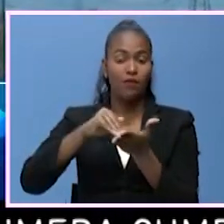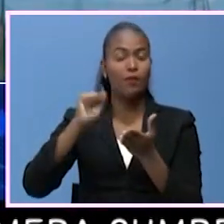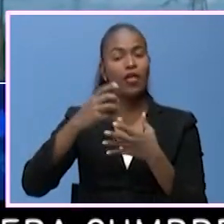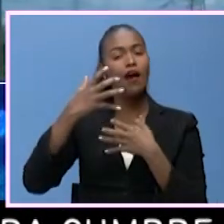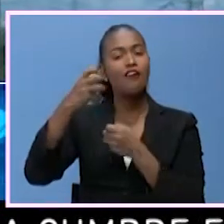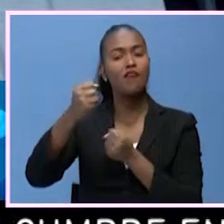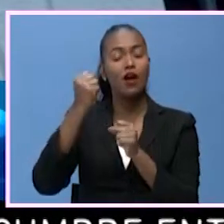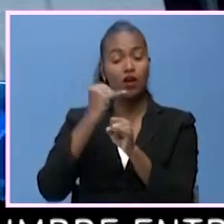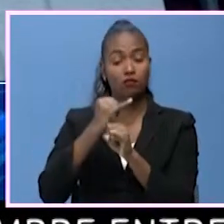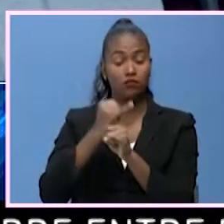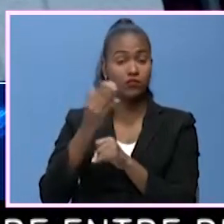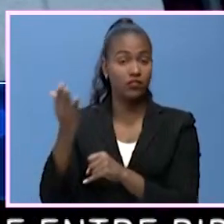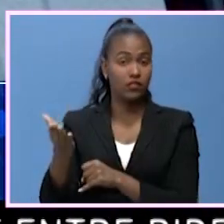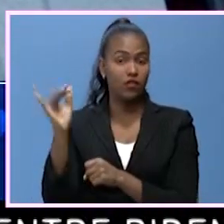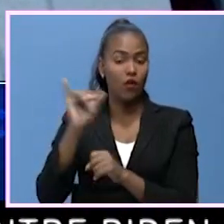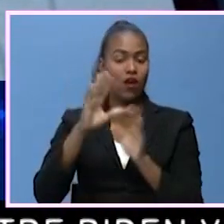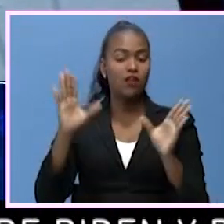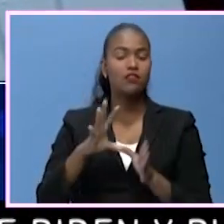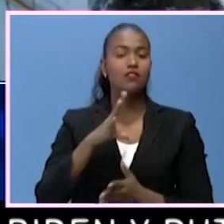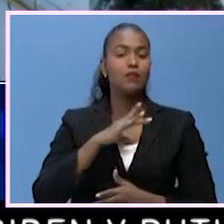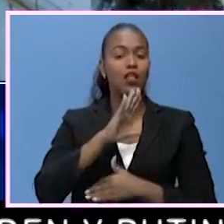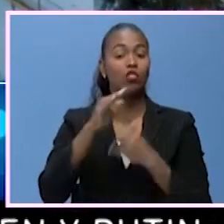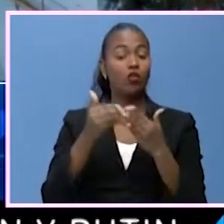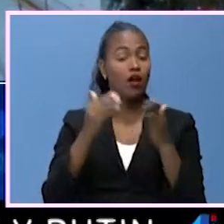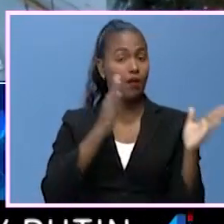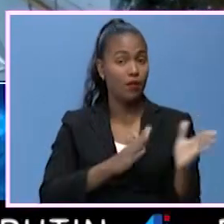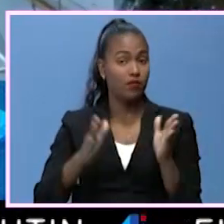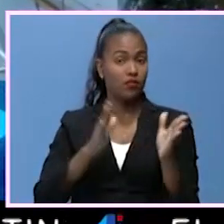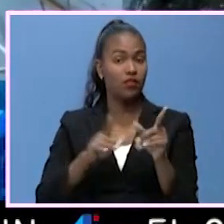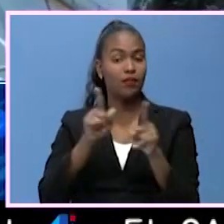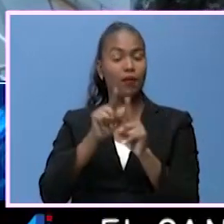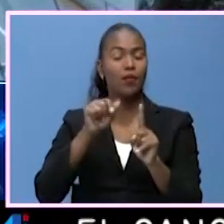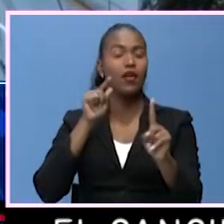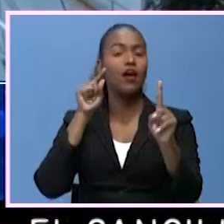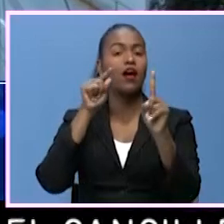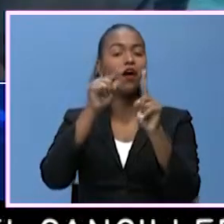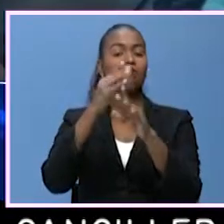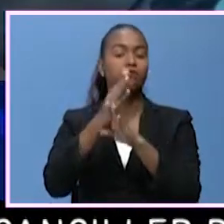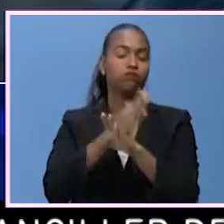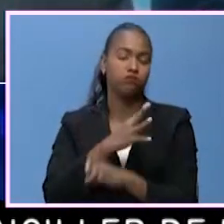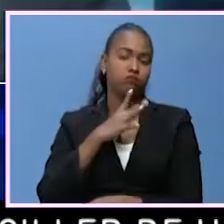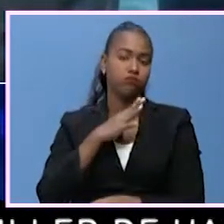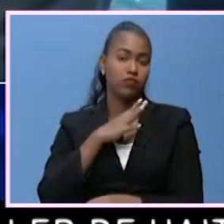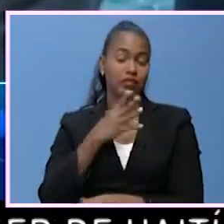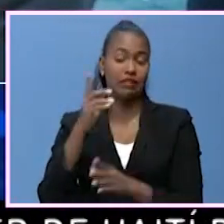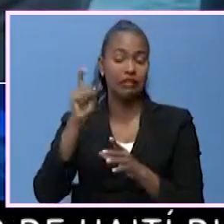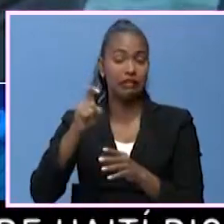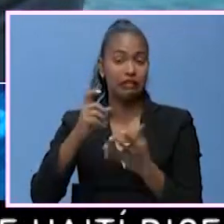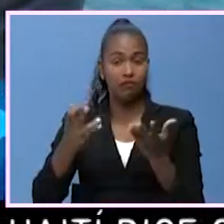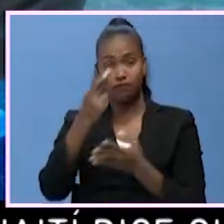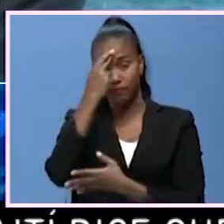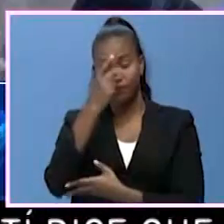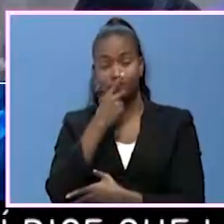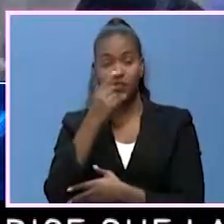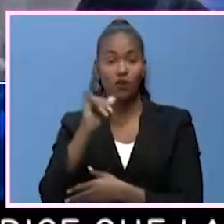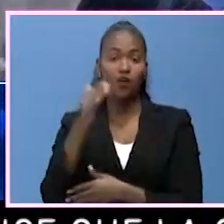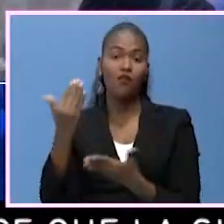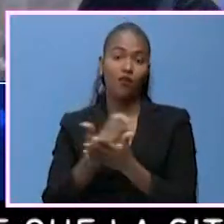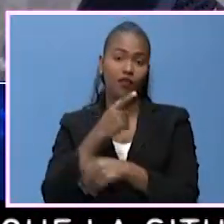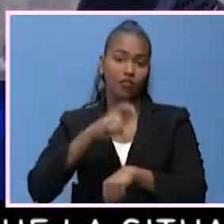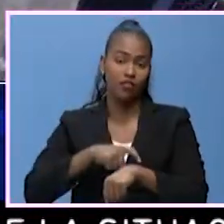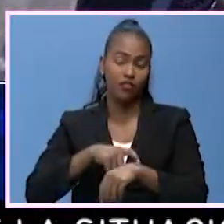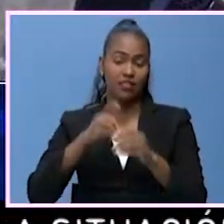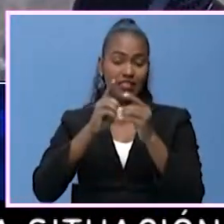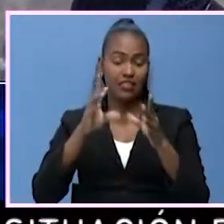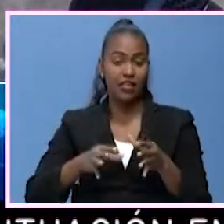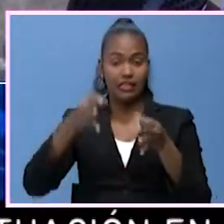confianza de la institución, eficientizar sus procesos y alcanzar la productividad que demanda el país y los nuevos tiempos. La Dirección